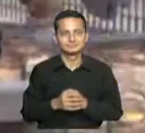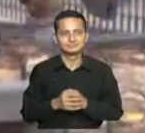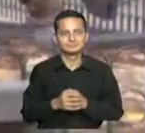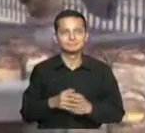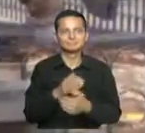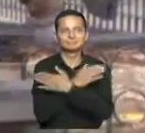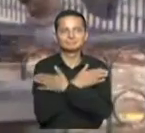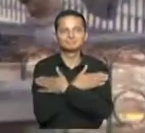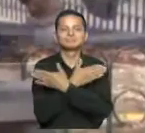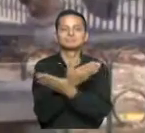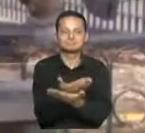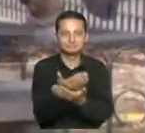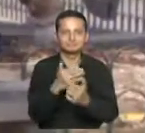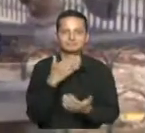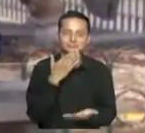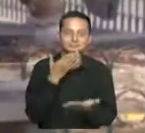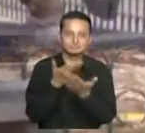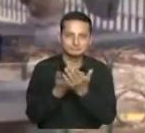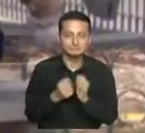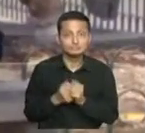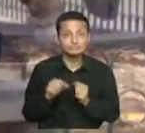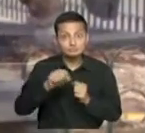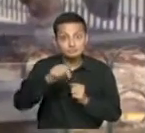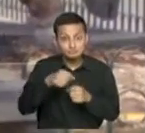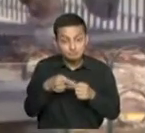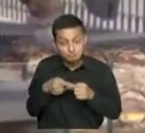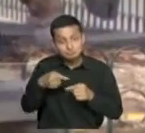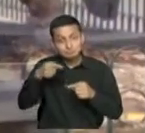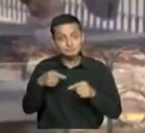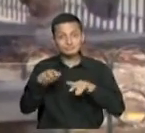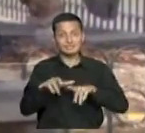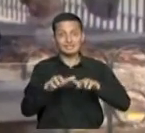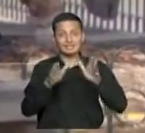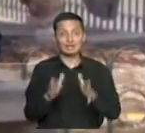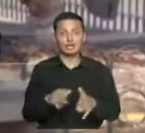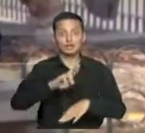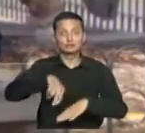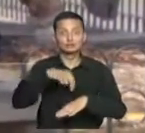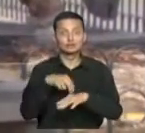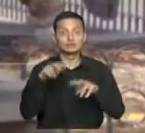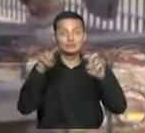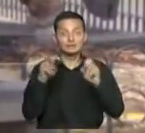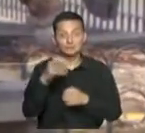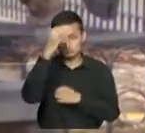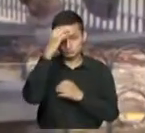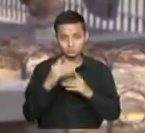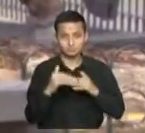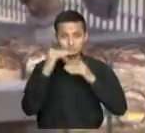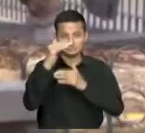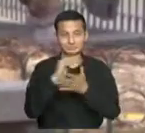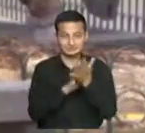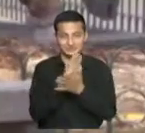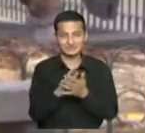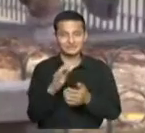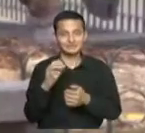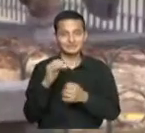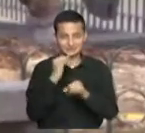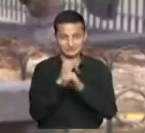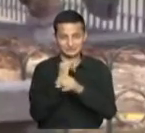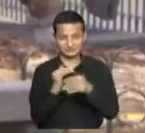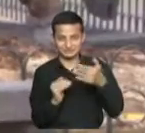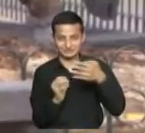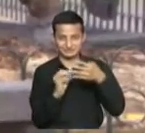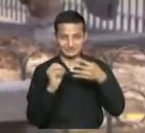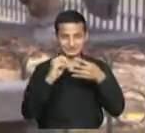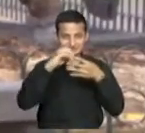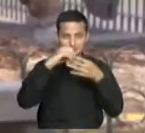Saludos cordiales, gracias Víctor. Así es, hace pocos minutos el secretario nacional de Educación Superior, René Ramírez, visitó a uno de los mejores